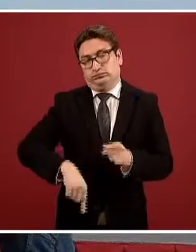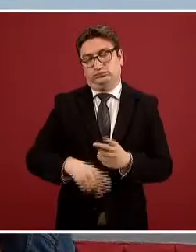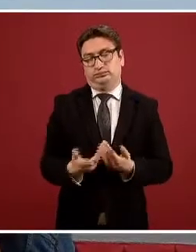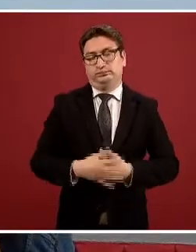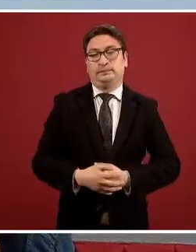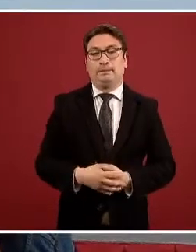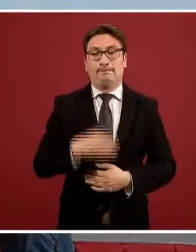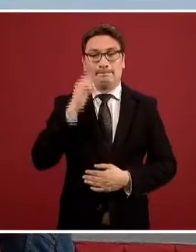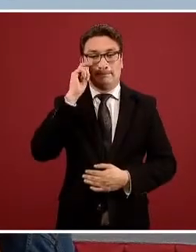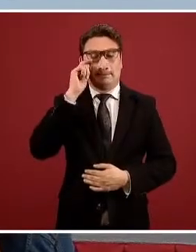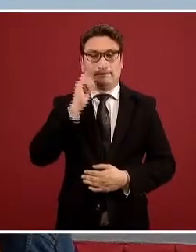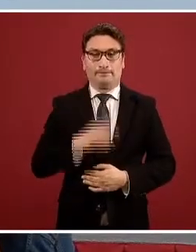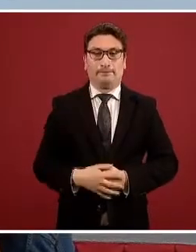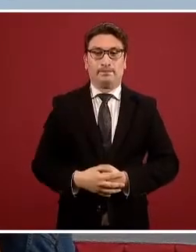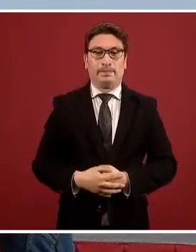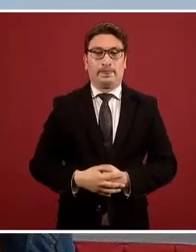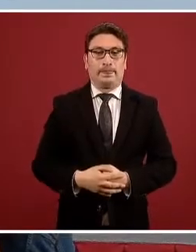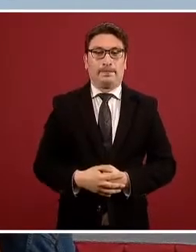siguiente.